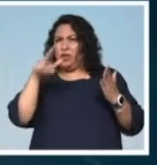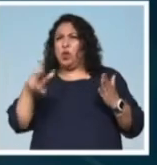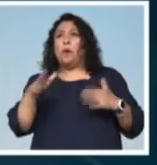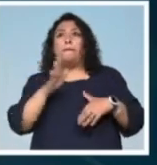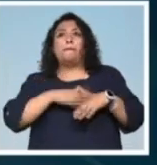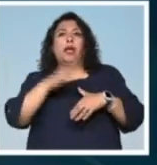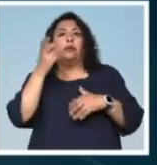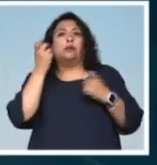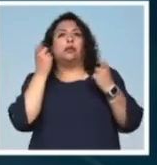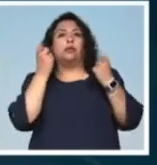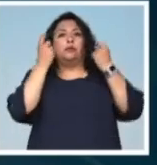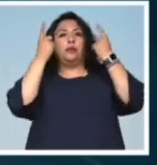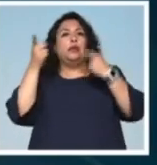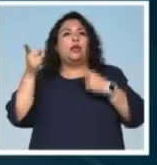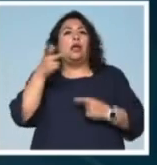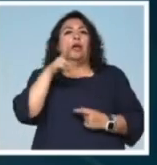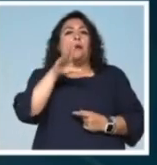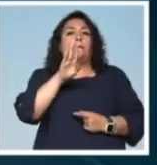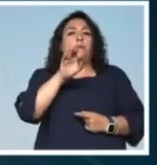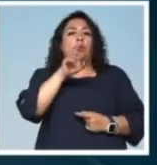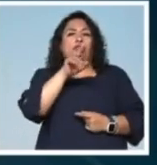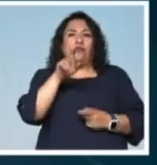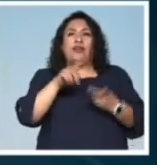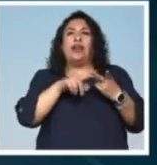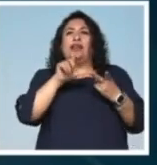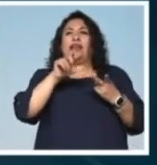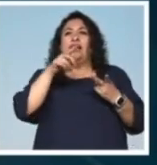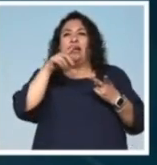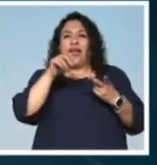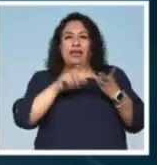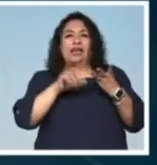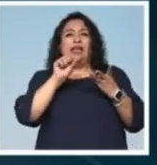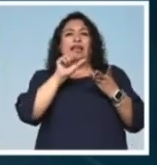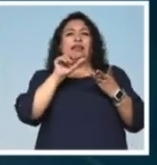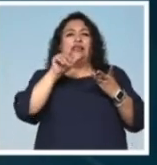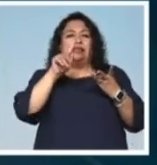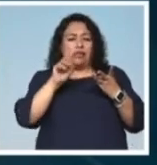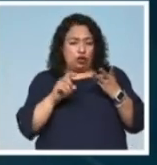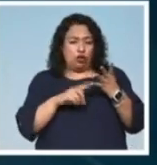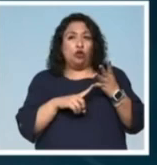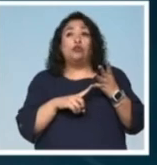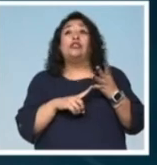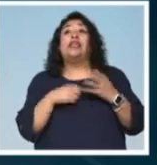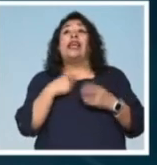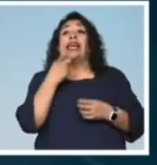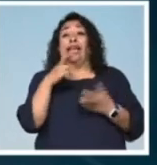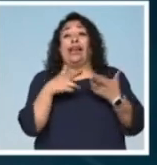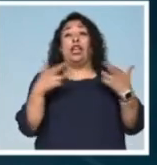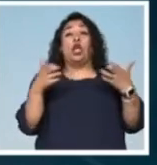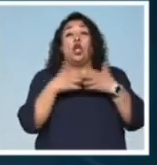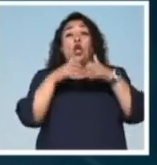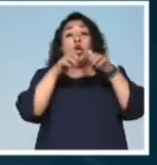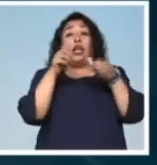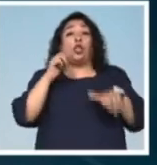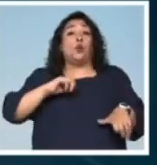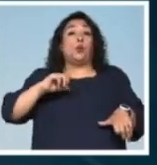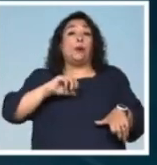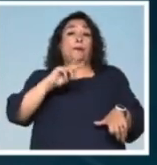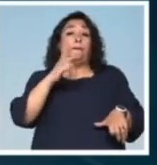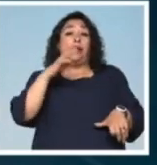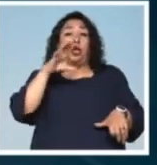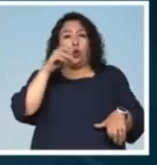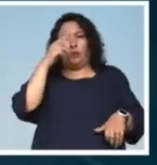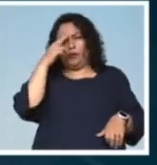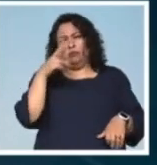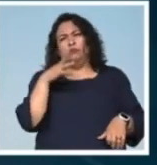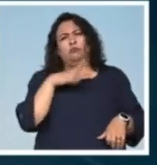de los que más admiró Bonifaz, Ángela Gurría, Santos Balmori, y esa relación con el arte precolombino mexicano